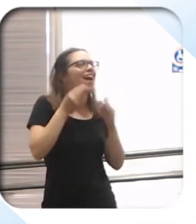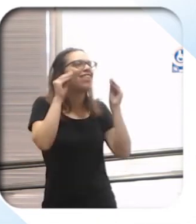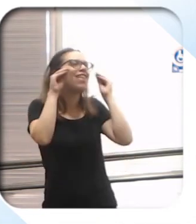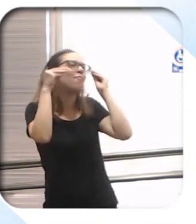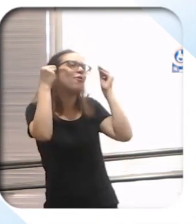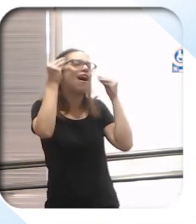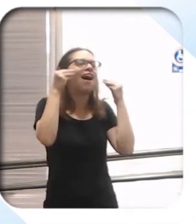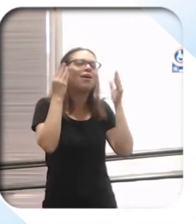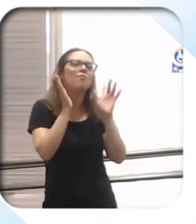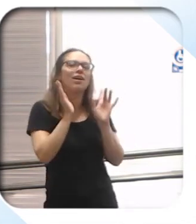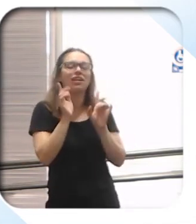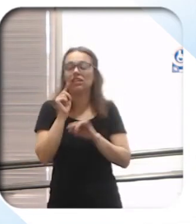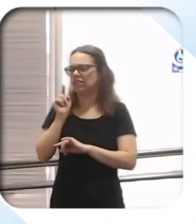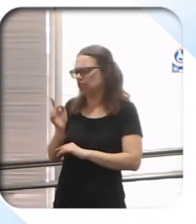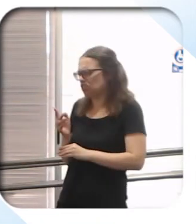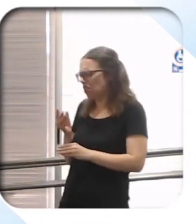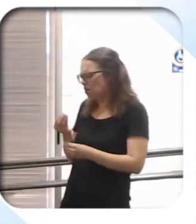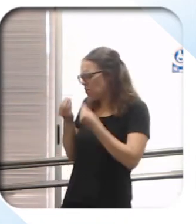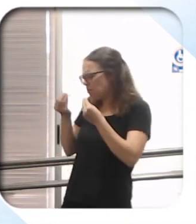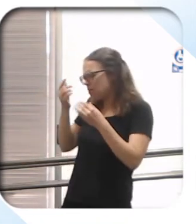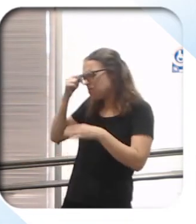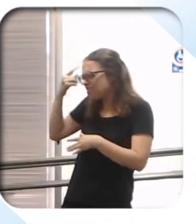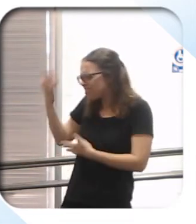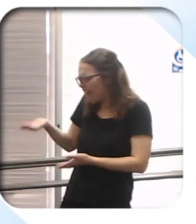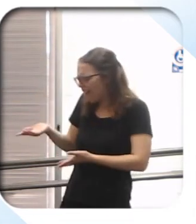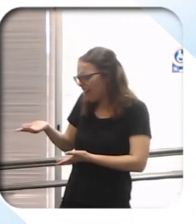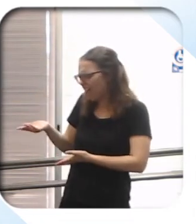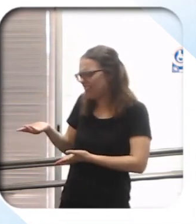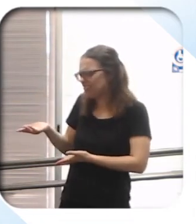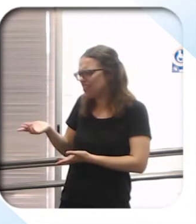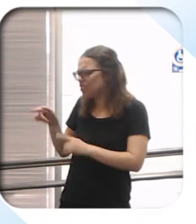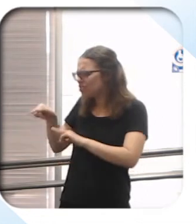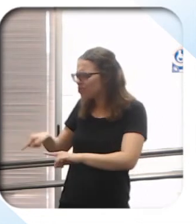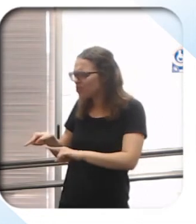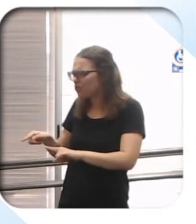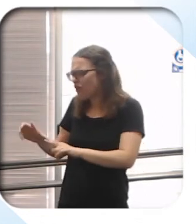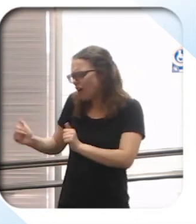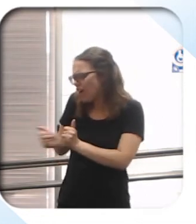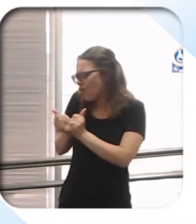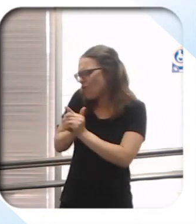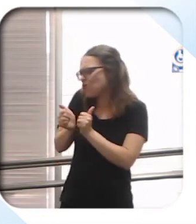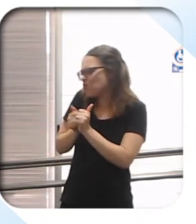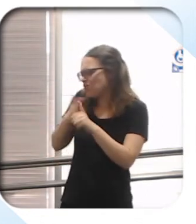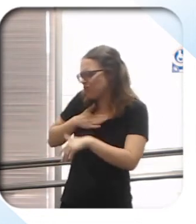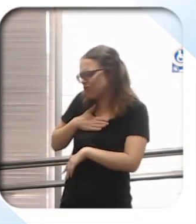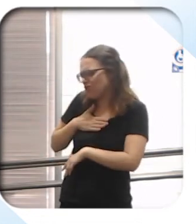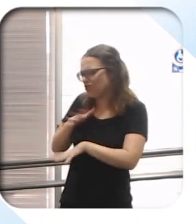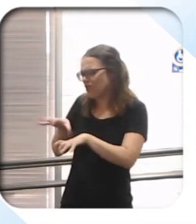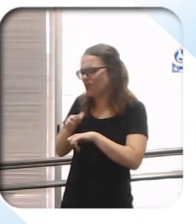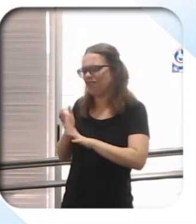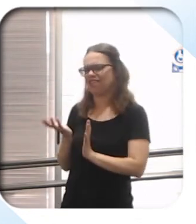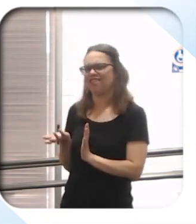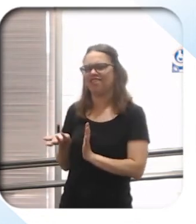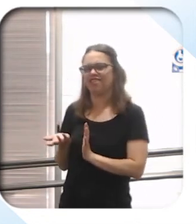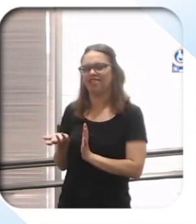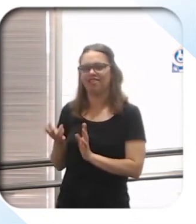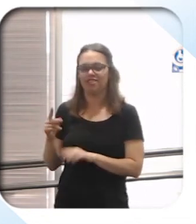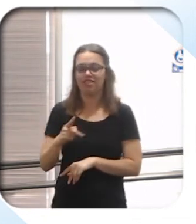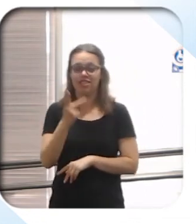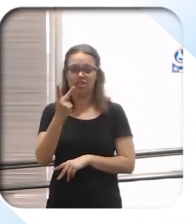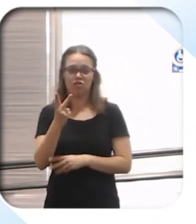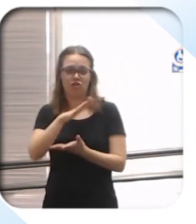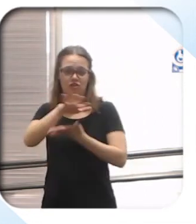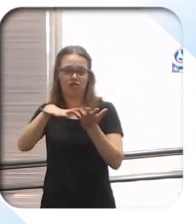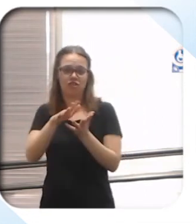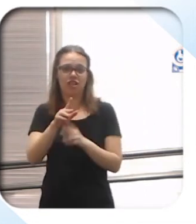Y ellos le contestan, ¿para qué pensás en esas cosas? Si tú te vas a quedar con nosotros. Caso 2.